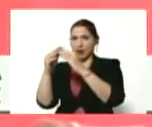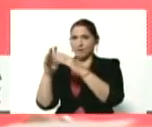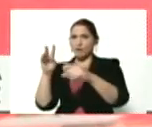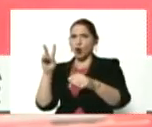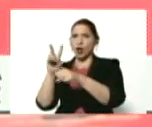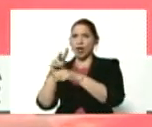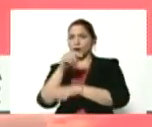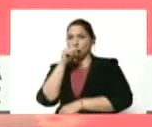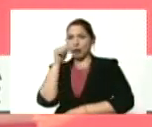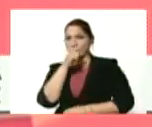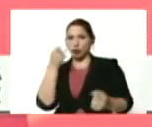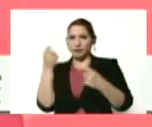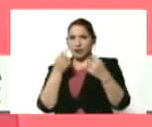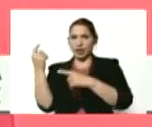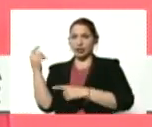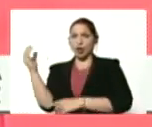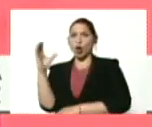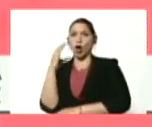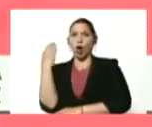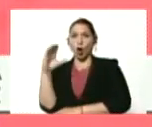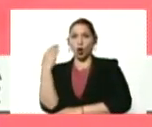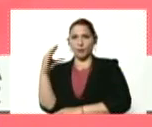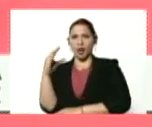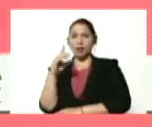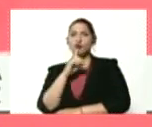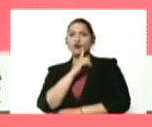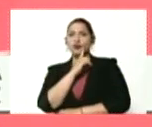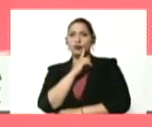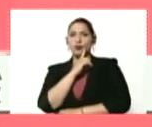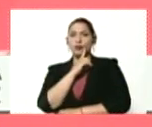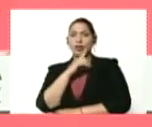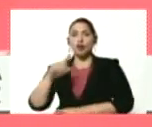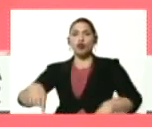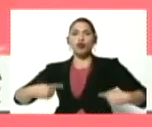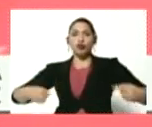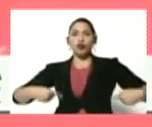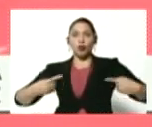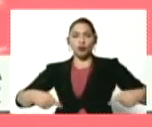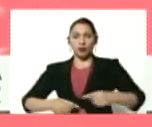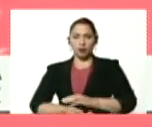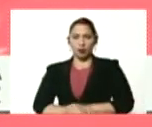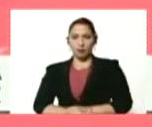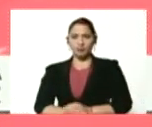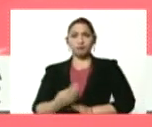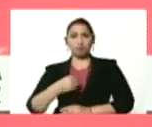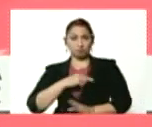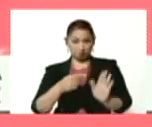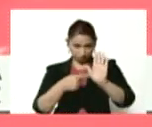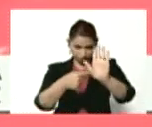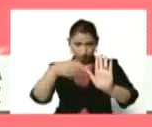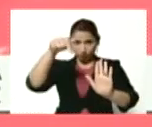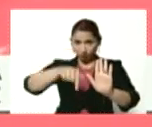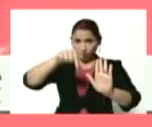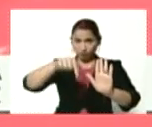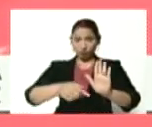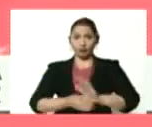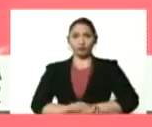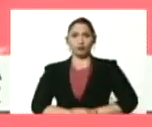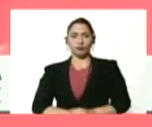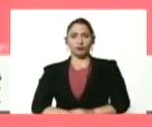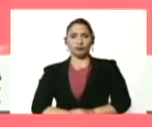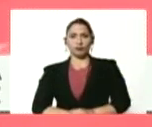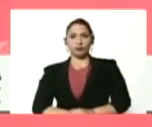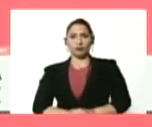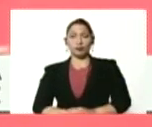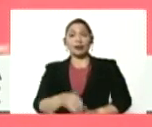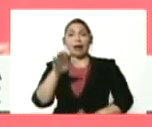narcotraficante colombiano, el señor así llamado alias Doble Rueda. Incluso vamos a demostrar hoy aquí que